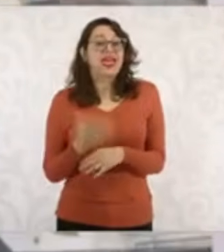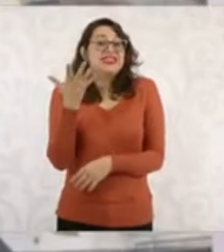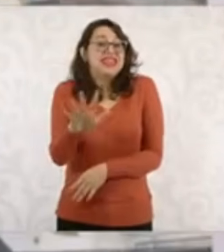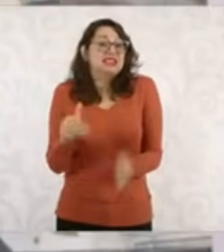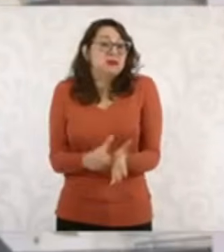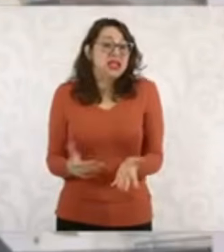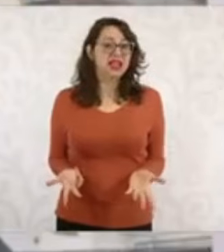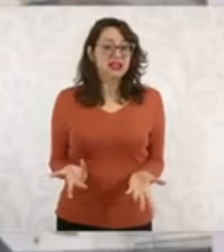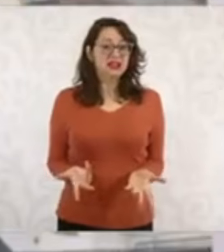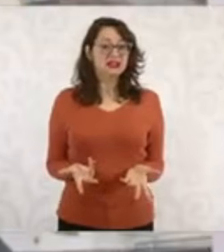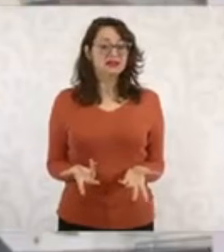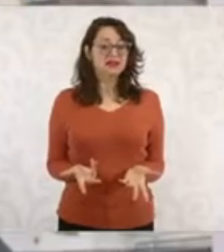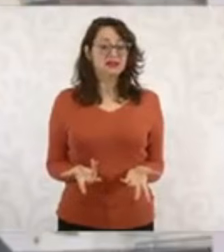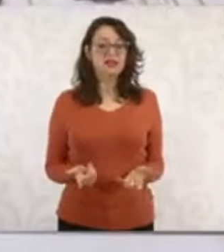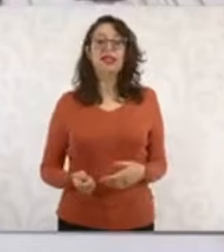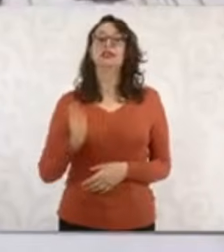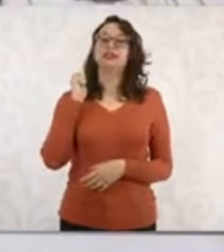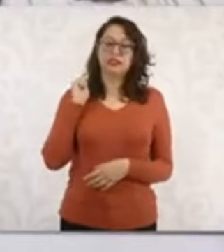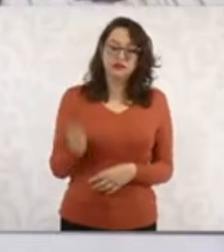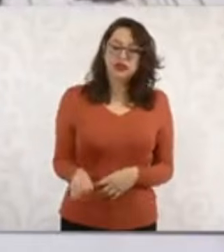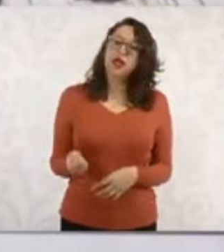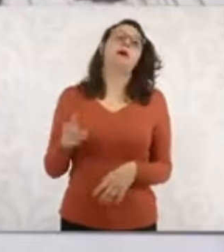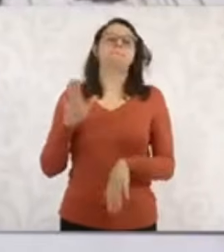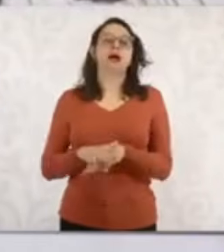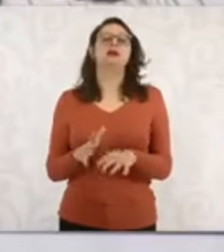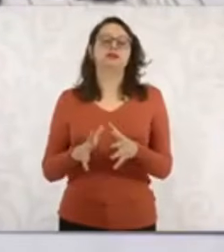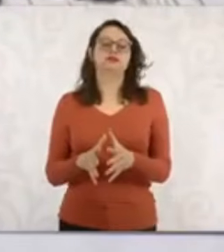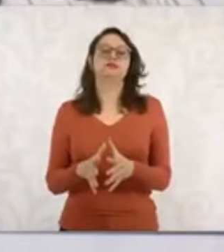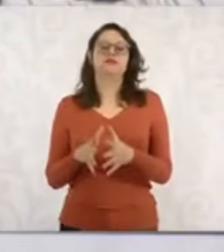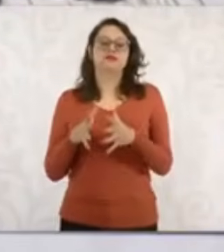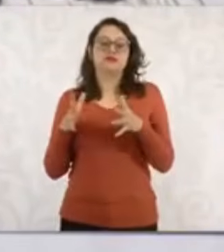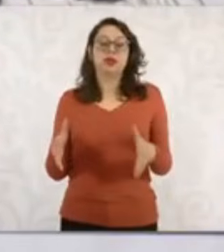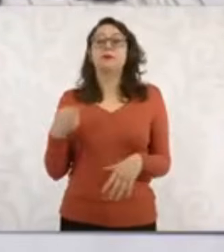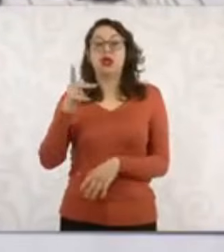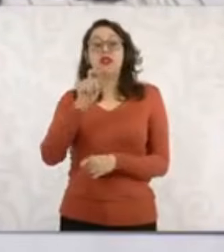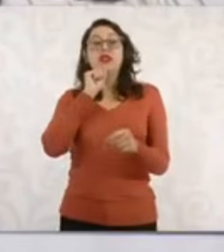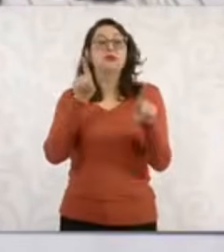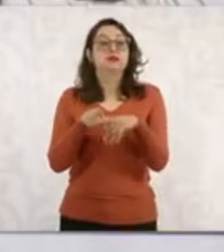Eso significa que la gente va a tener acceso a los mejores hospitales.